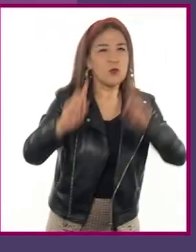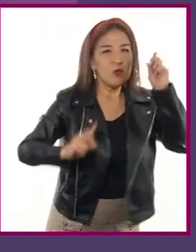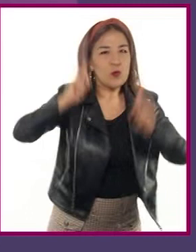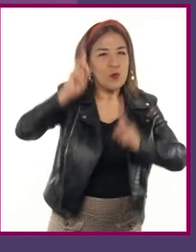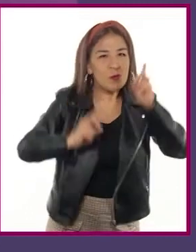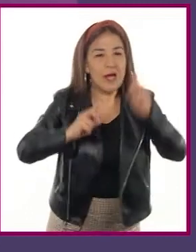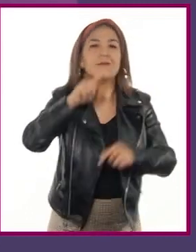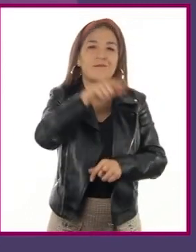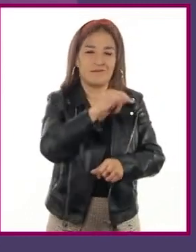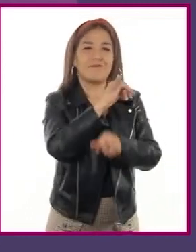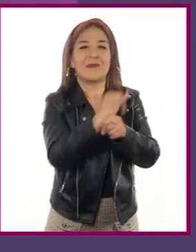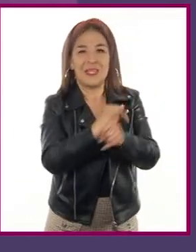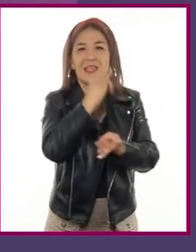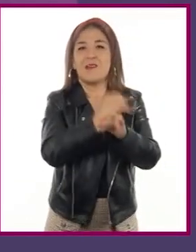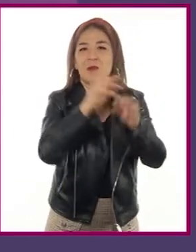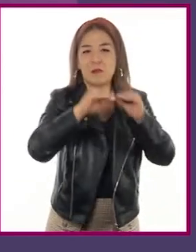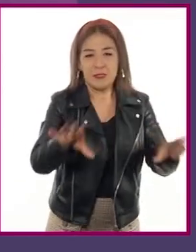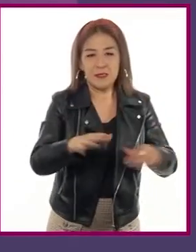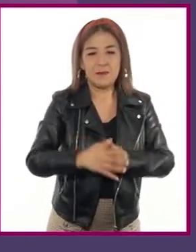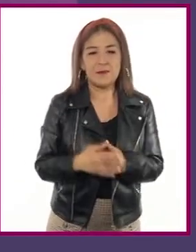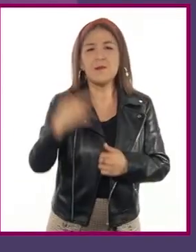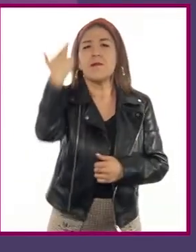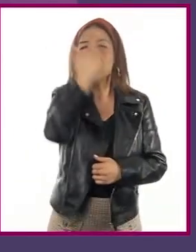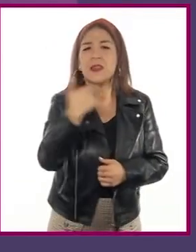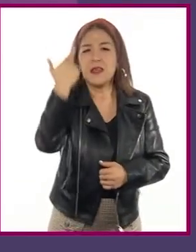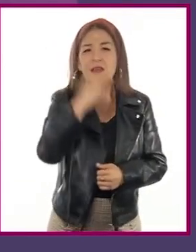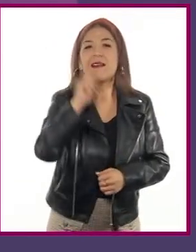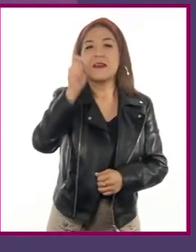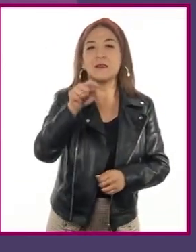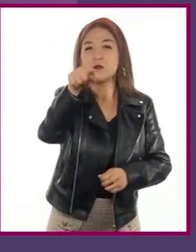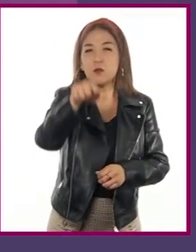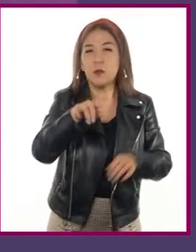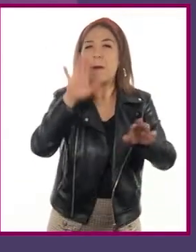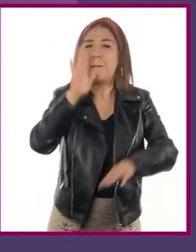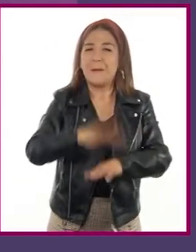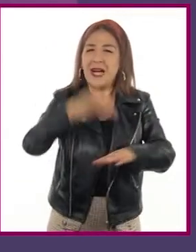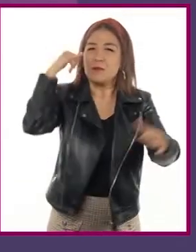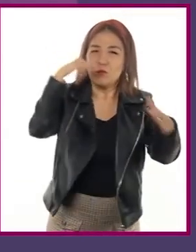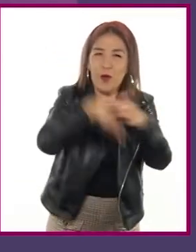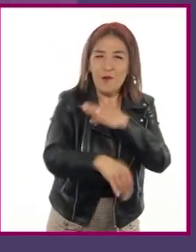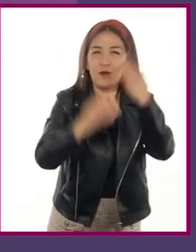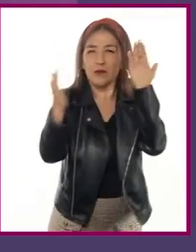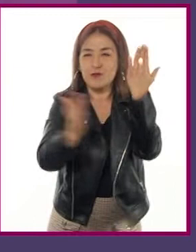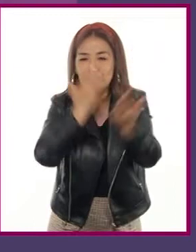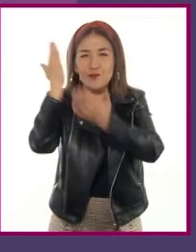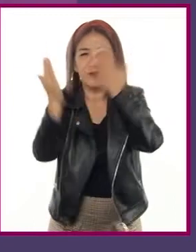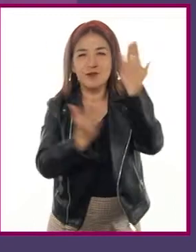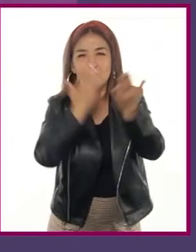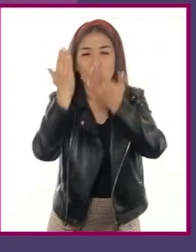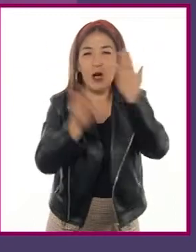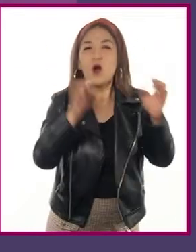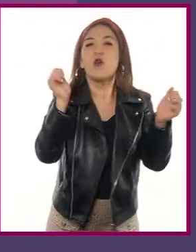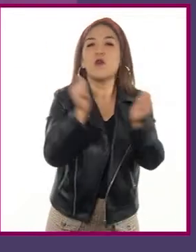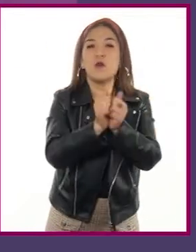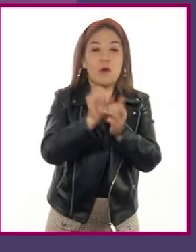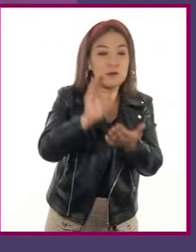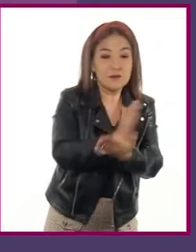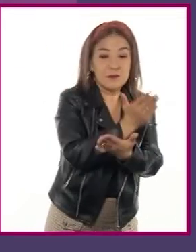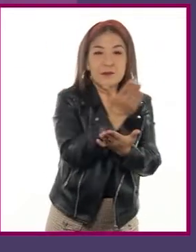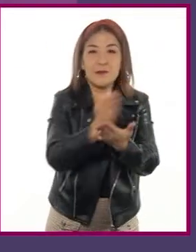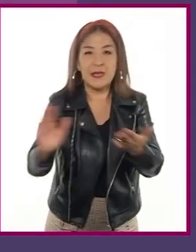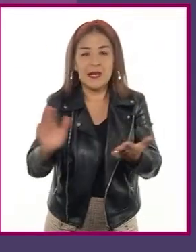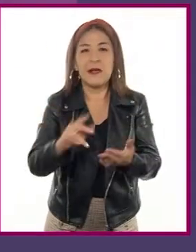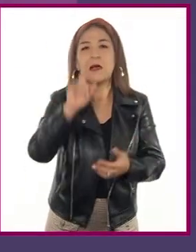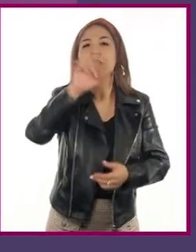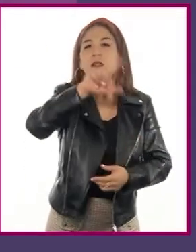incertidumbre. El análisis consiste en el estudio detallado de un aspecto, separado en partes,